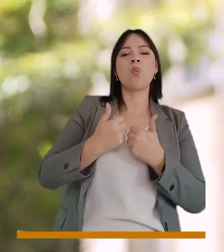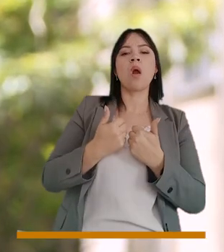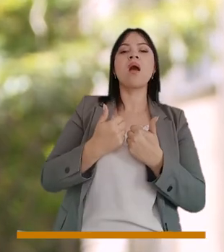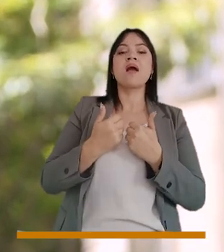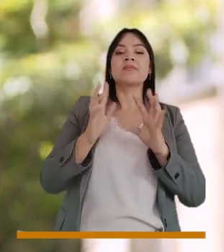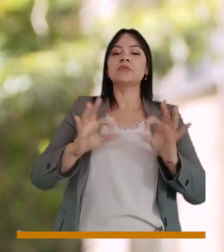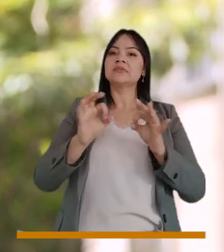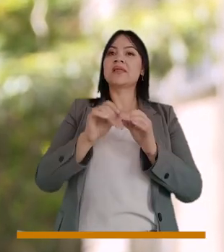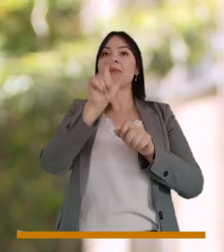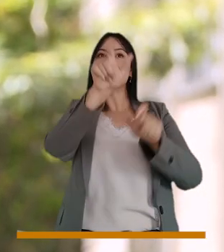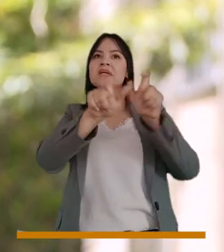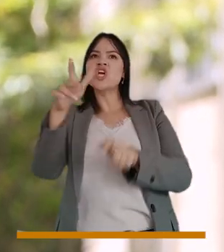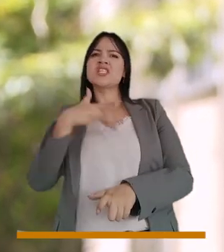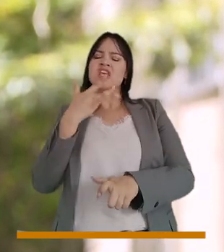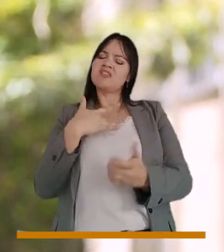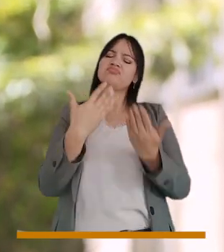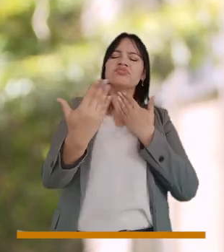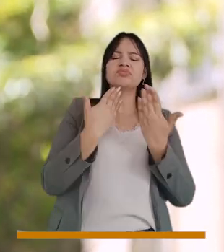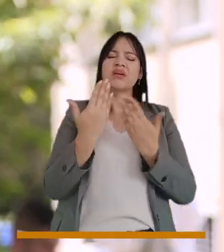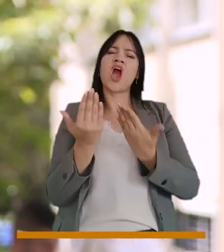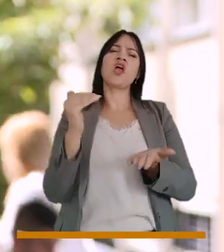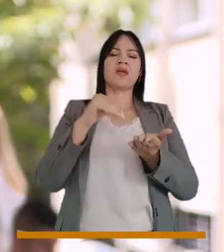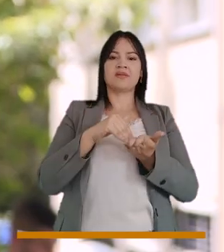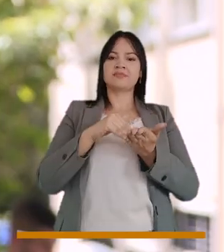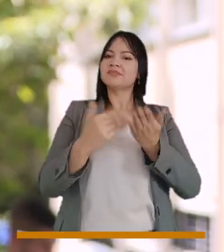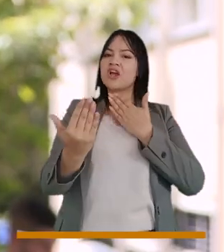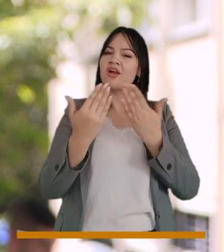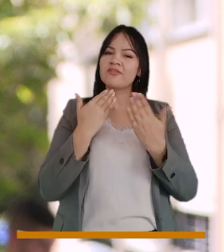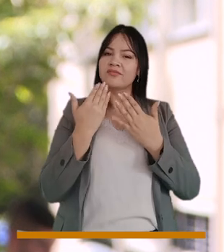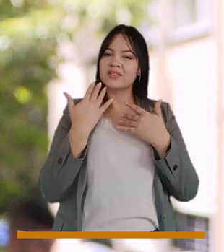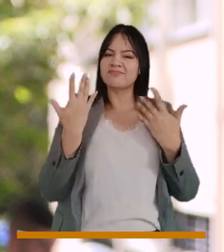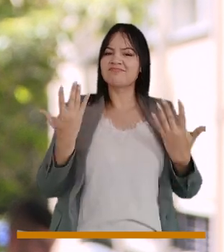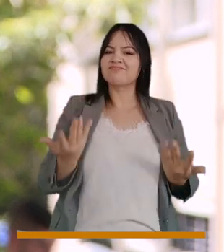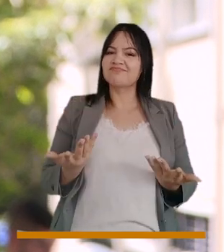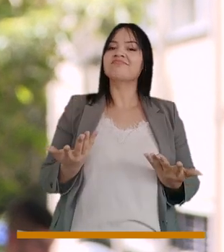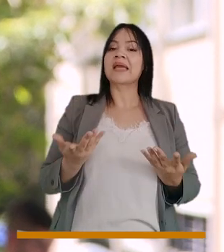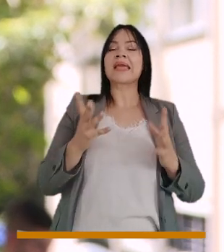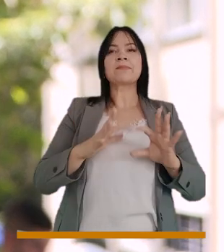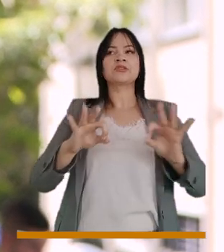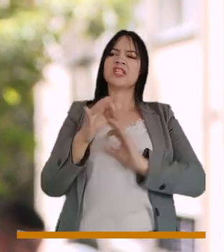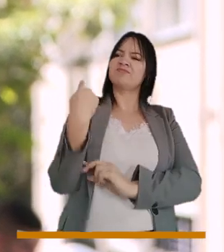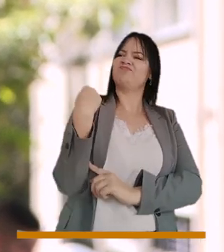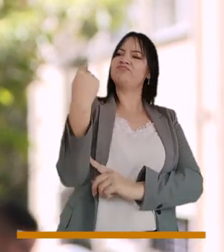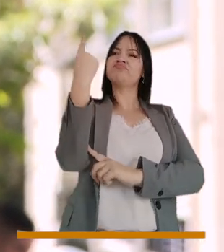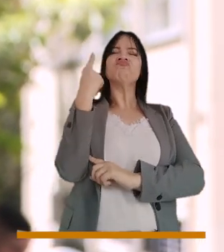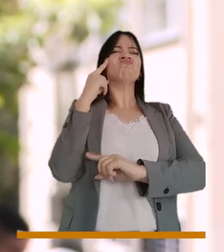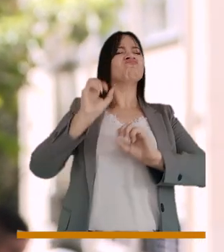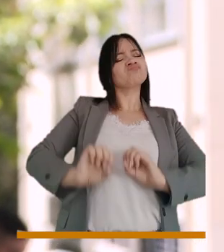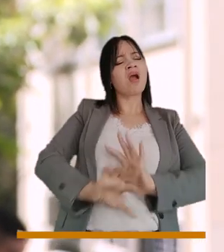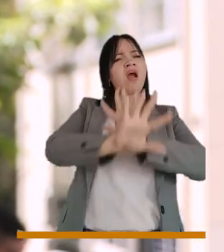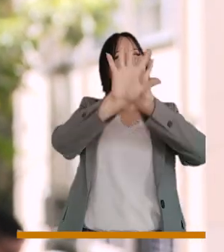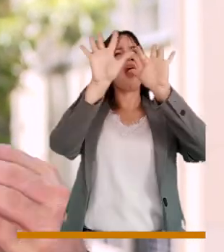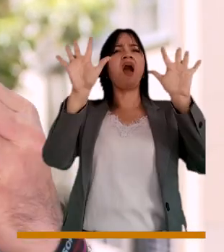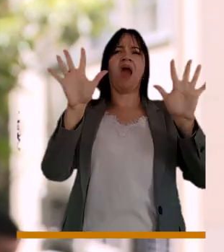va a ser recuperar la confianza de la ciudadanía. Esta confianza solo la recuperamos con un ejercicio político de